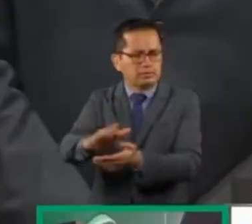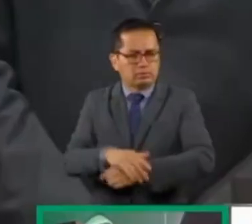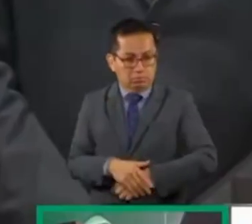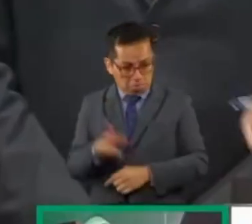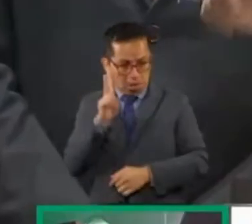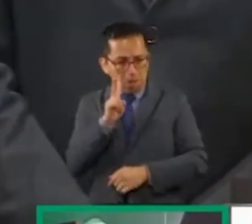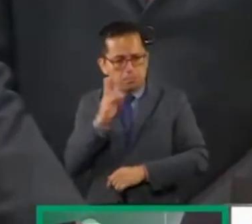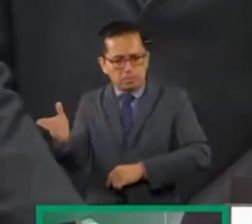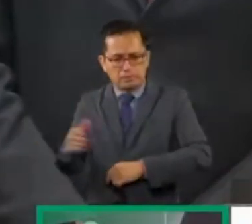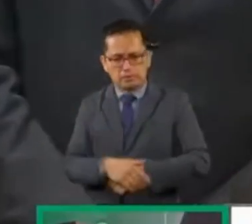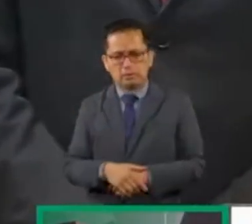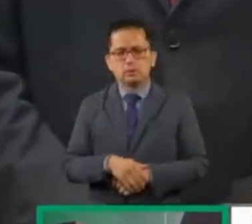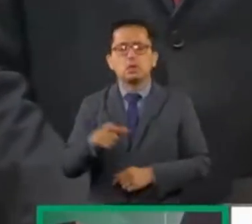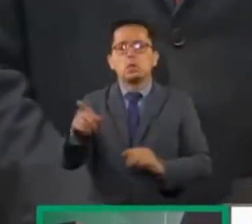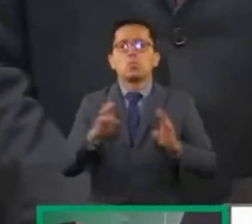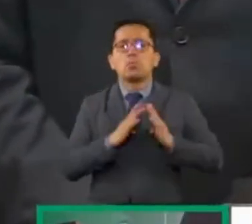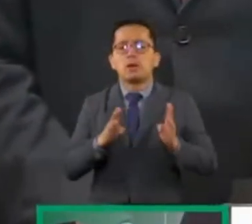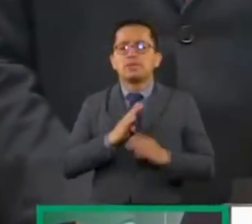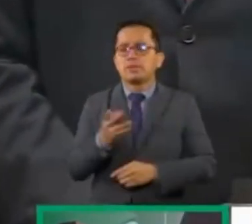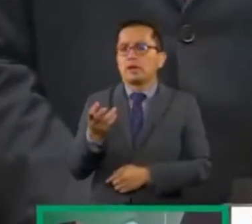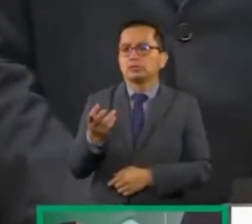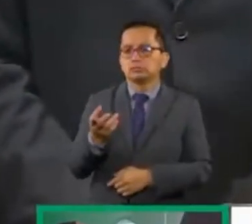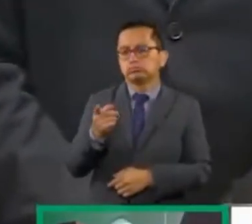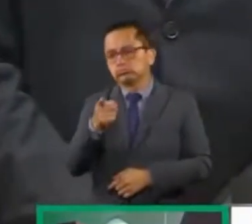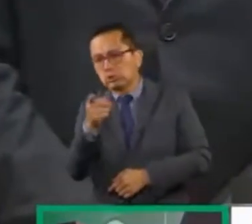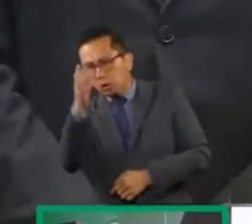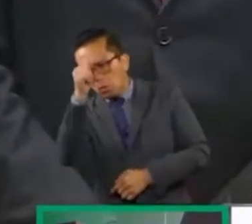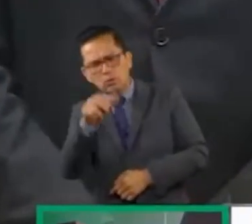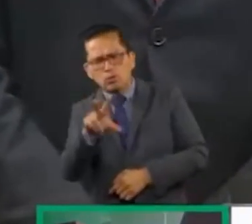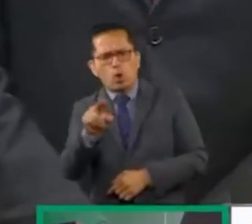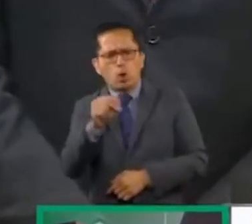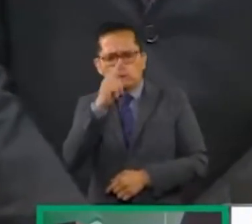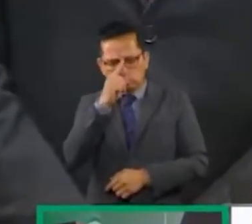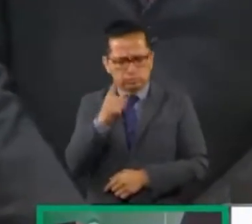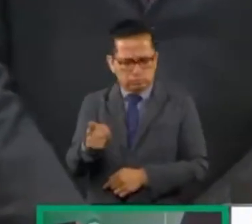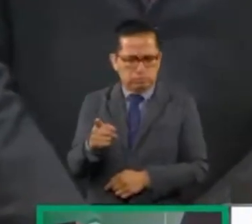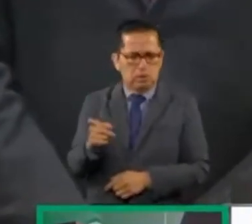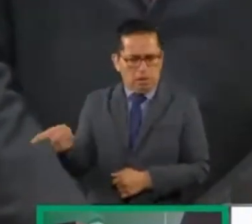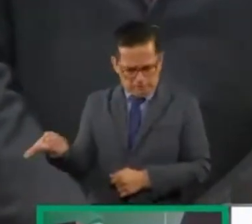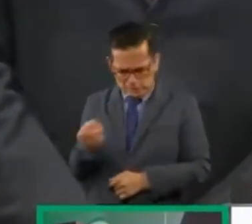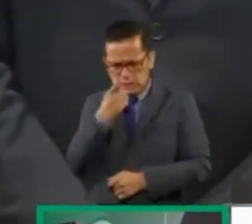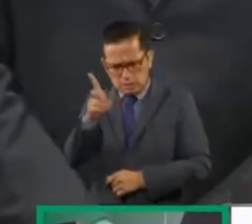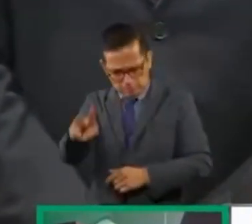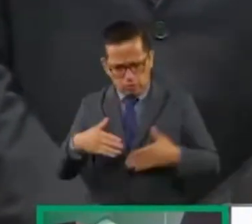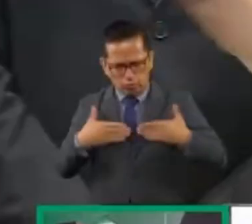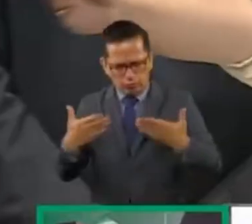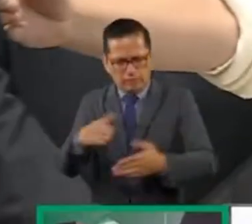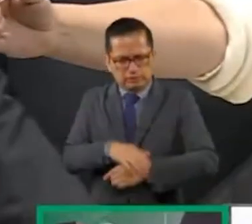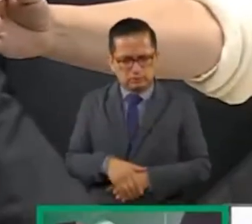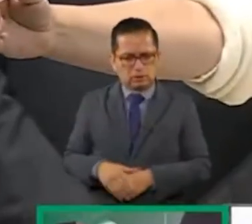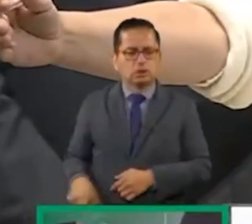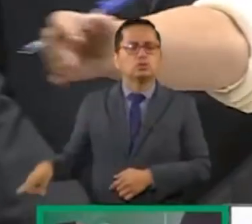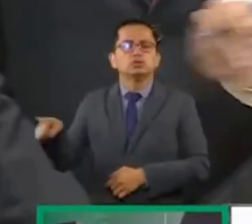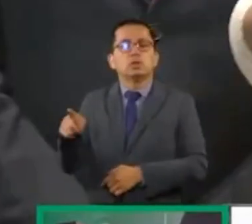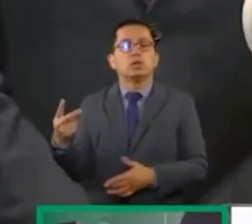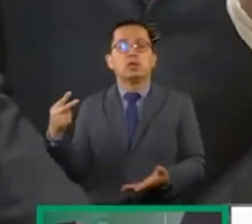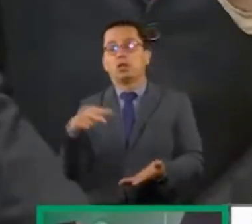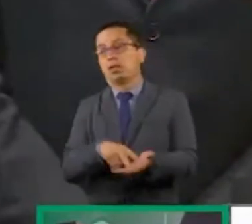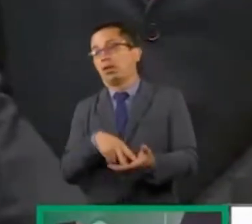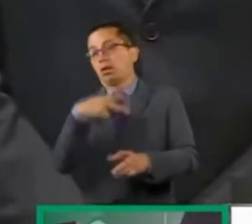al ejército que no están de acuerdo porque son represores. Díganselo con todas sus letras. No vengan acá a